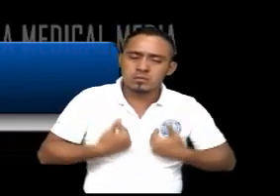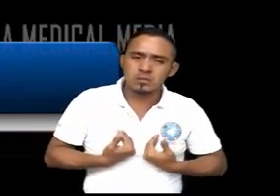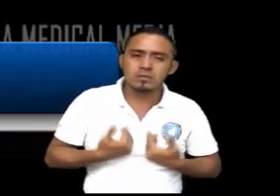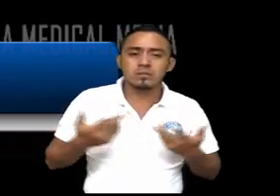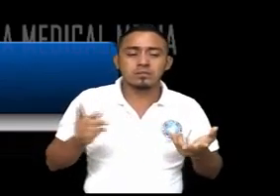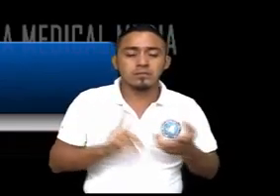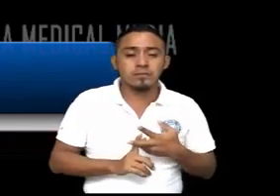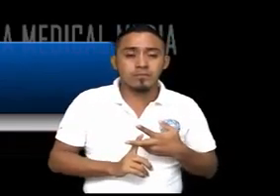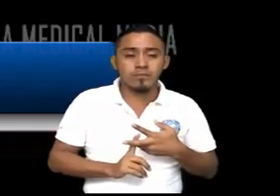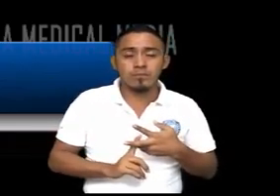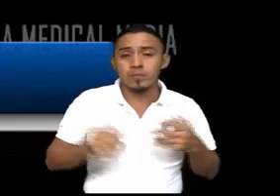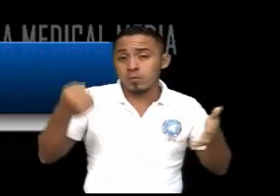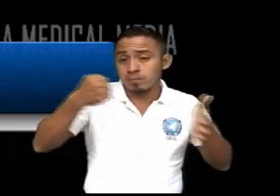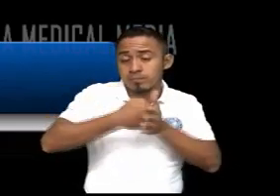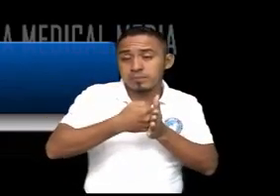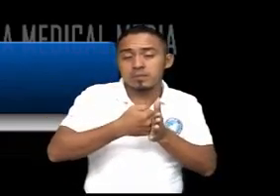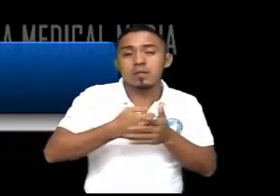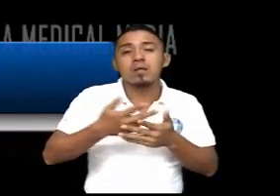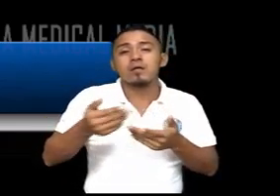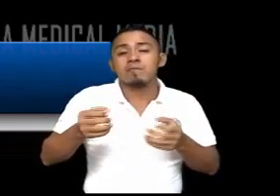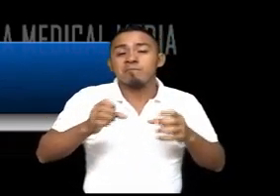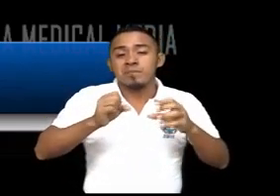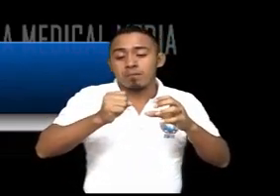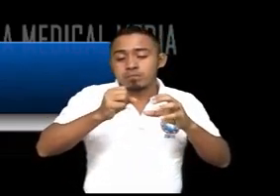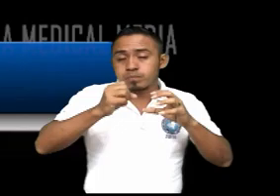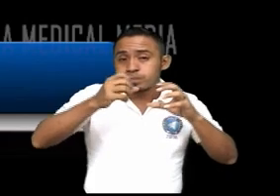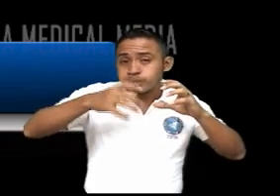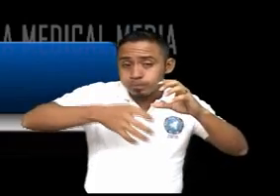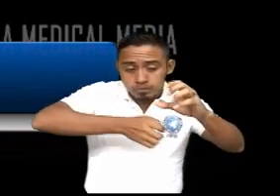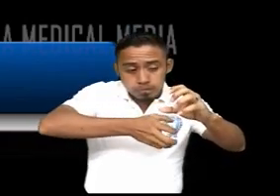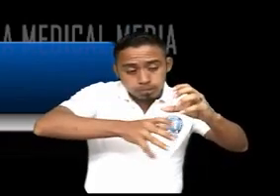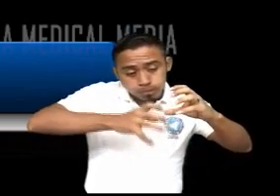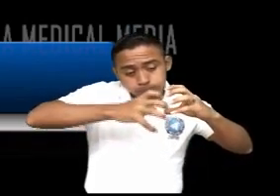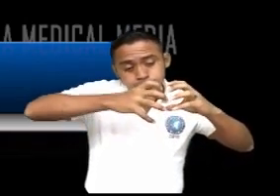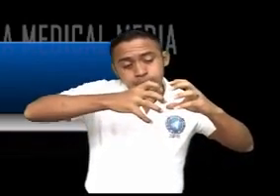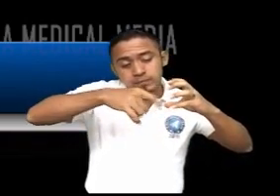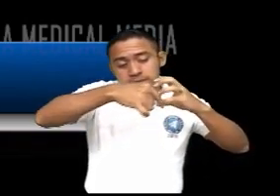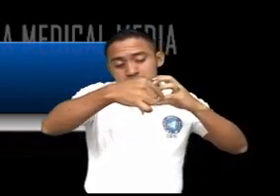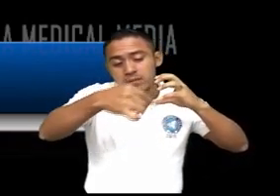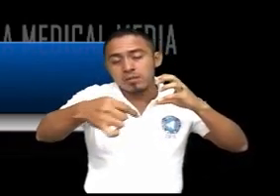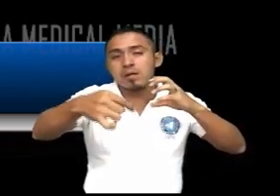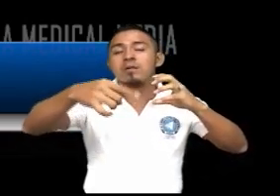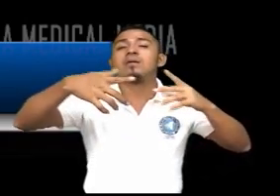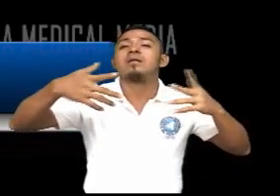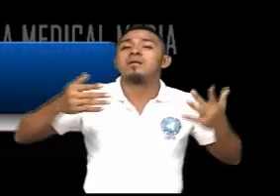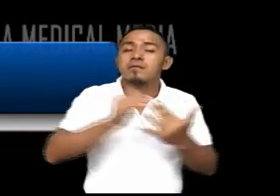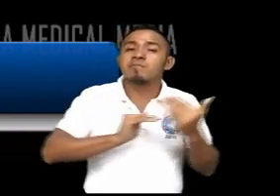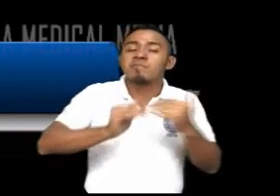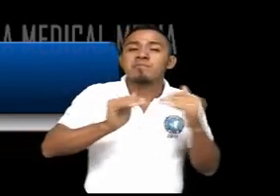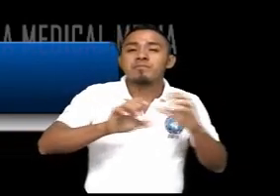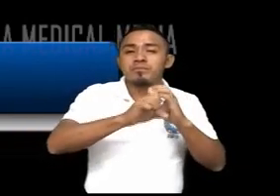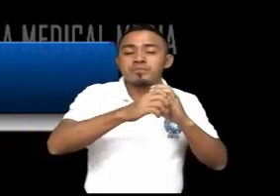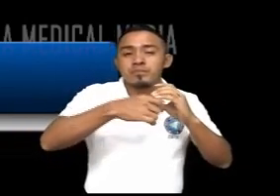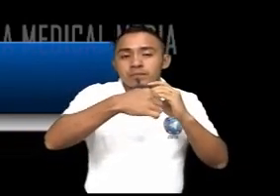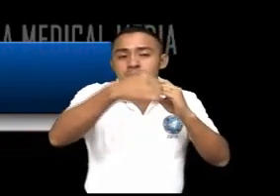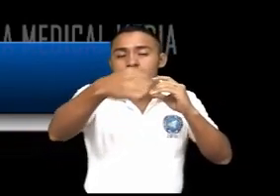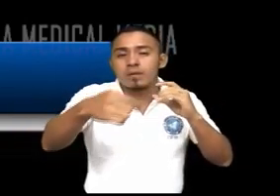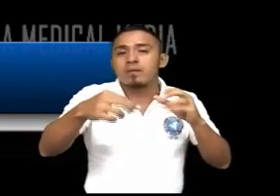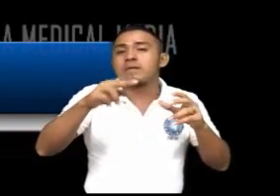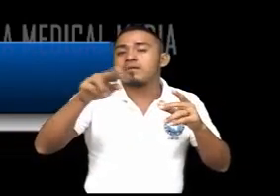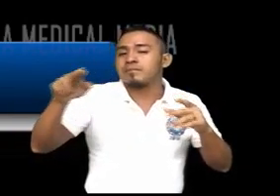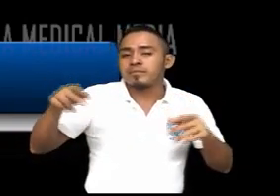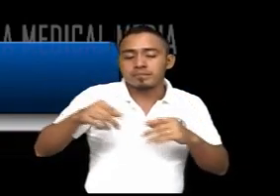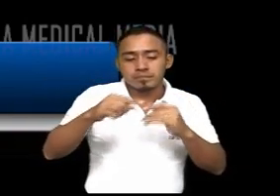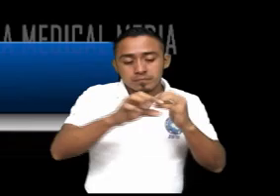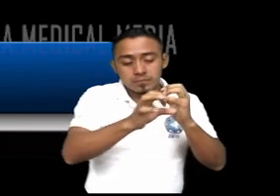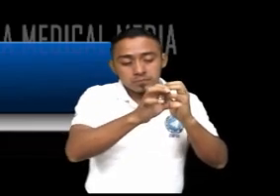un trauma, hace que aumente la presión de este globo ocular. Entonces, aumentar la presión del globo ocular, lo mismo hace que se